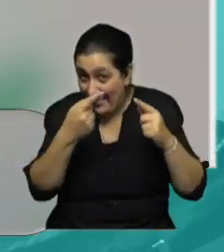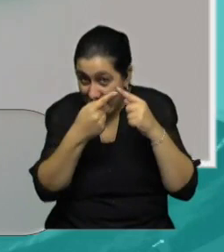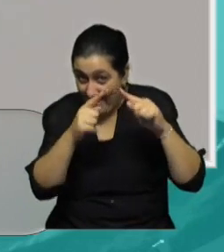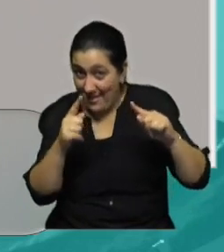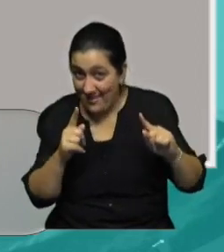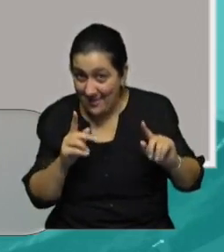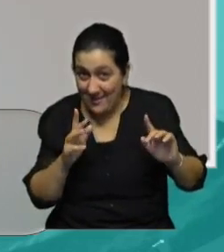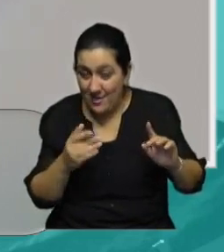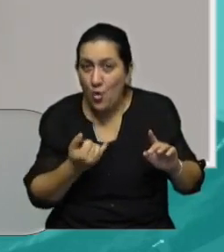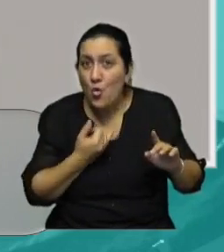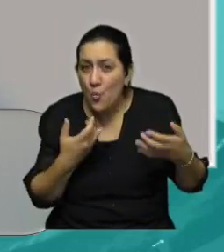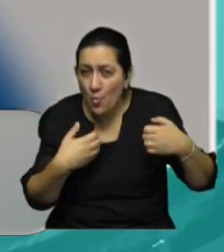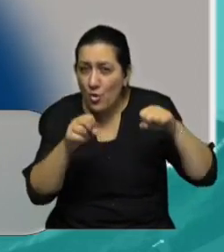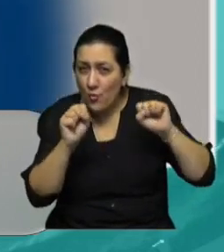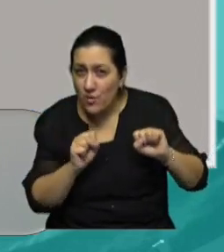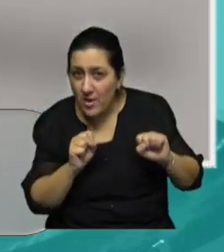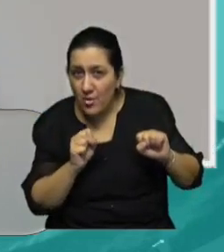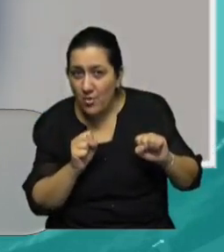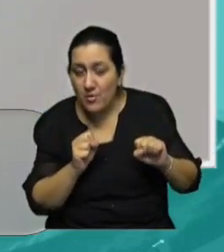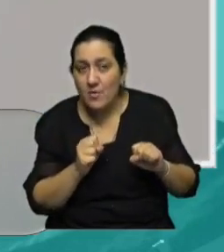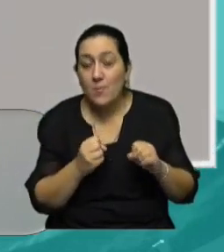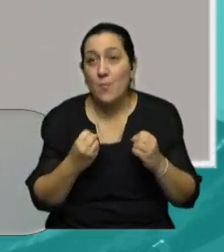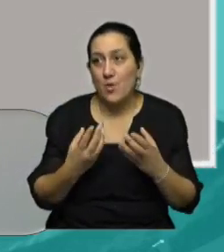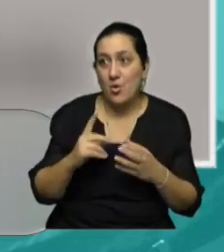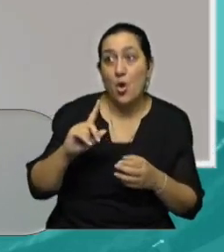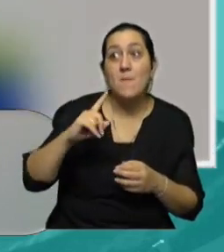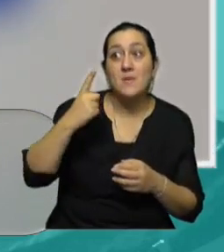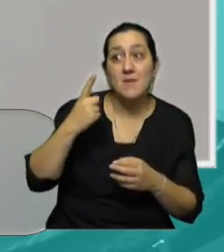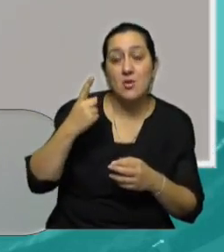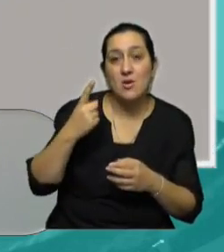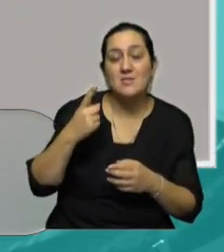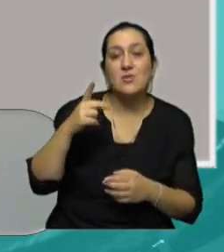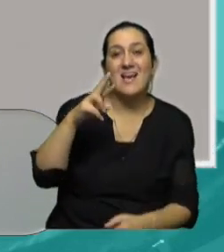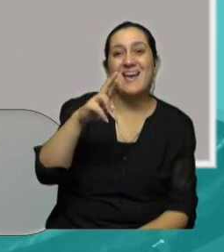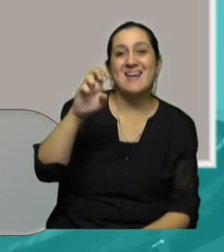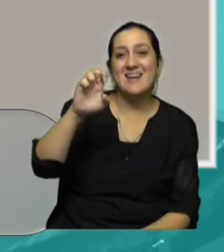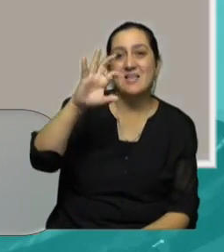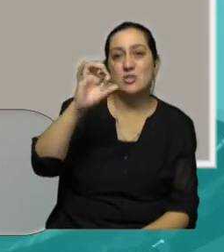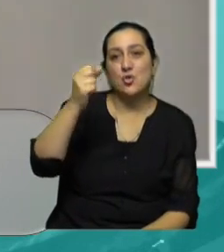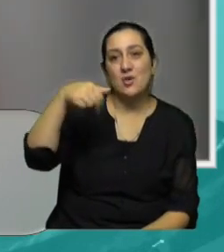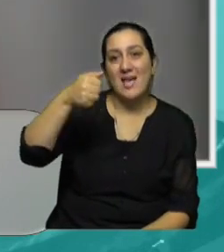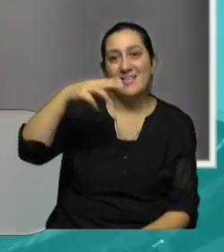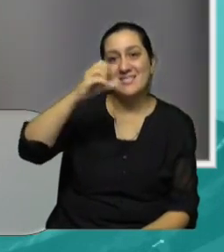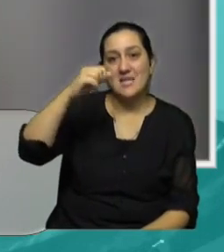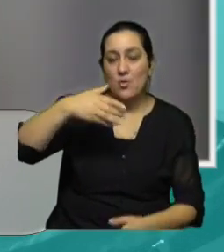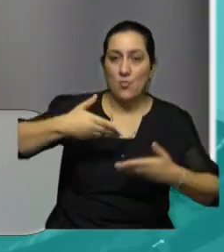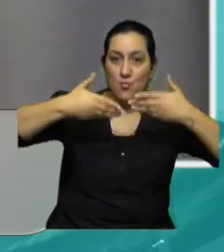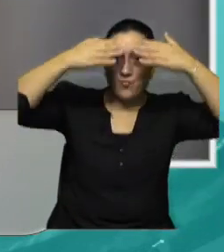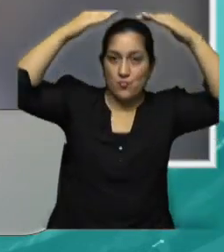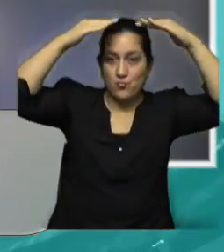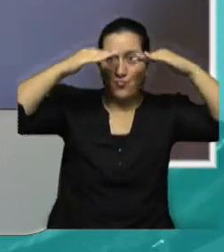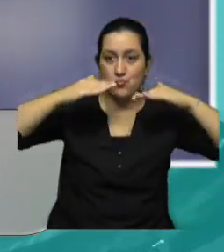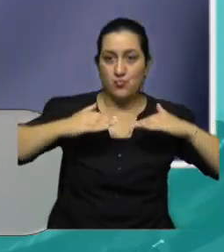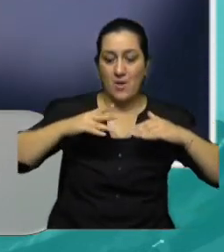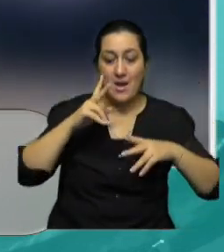¿no? Sí, sí. Sí. Por eso te decía, o sea, lo primero que se le hizo fue una resonancia. Y ahí lo que se ve es, o sea, si hay